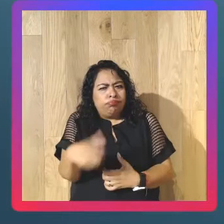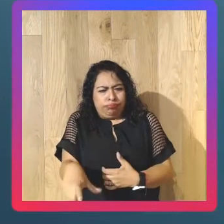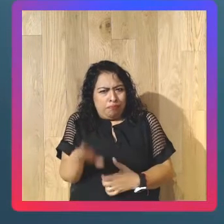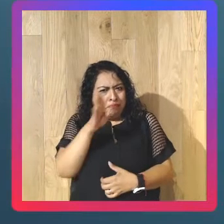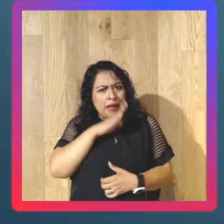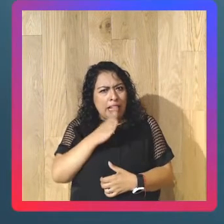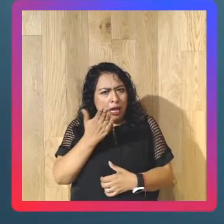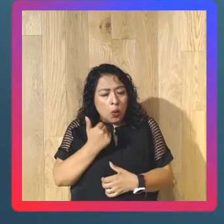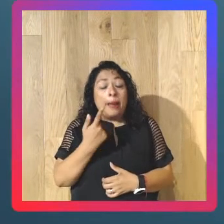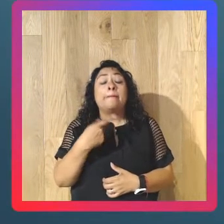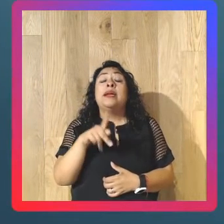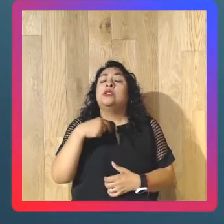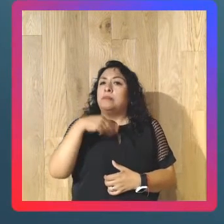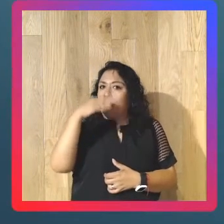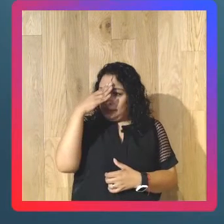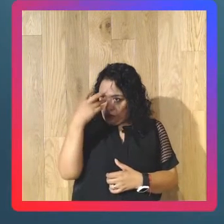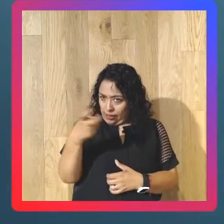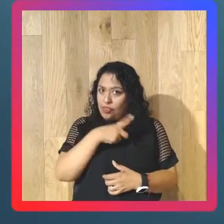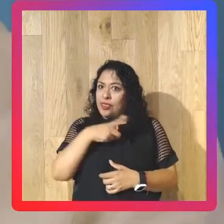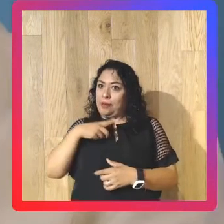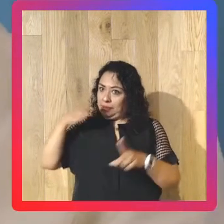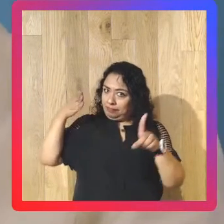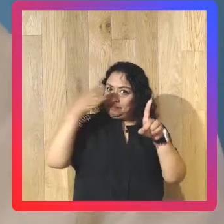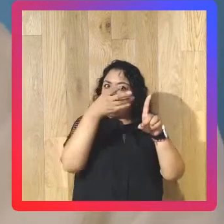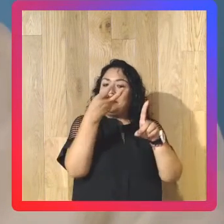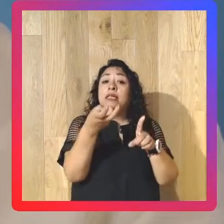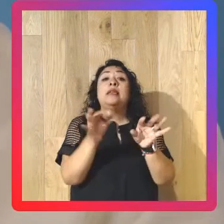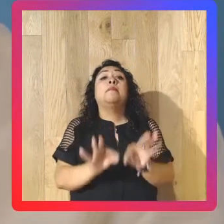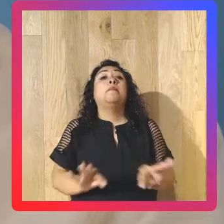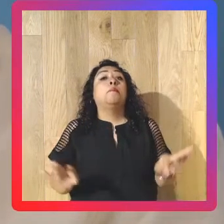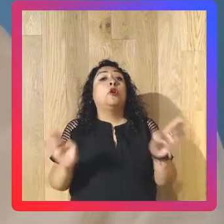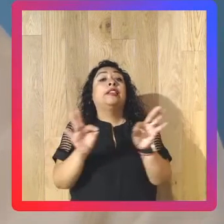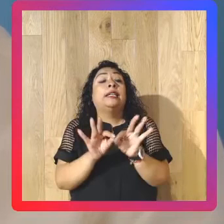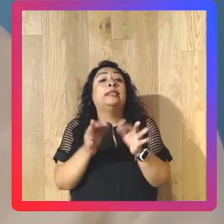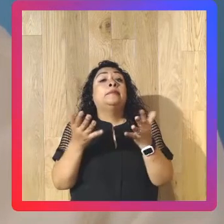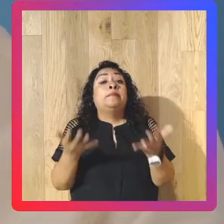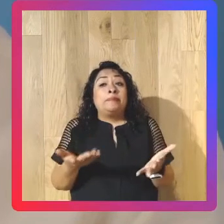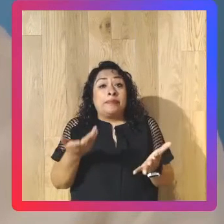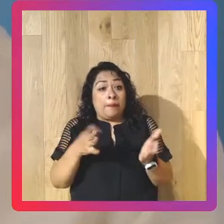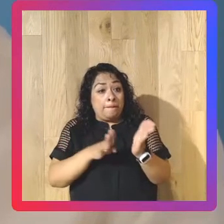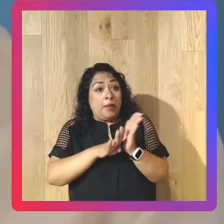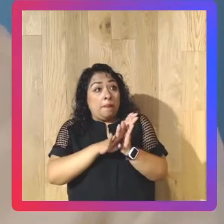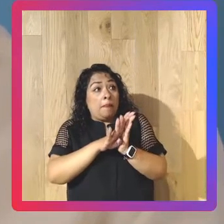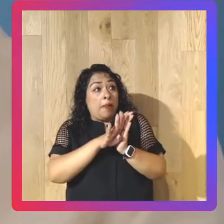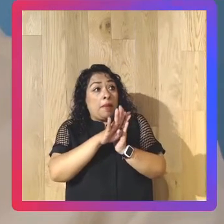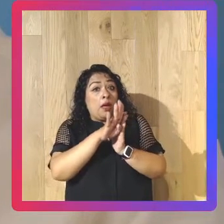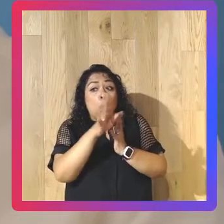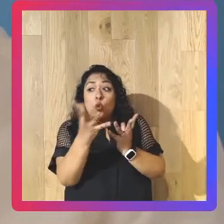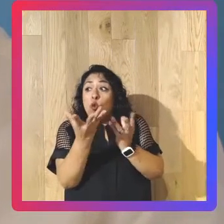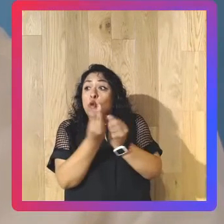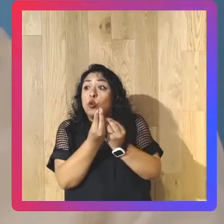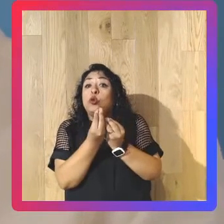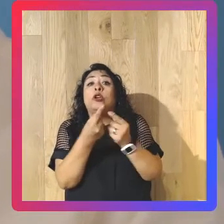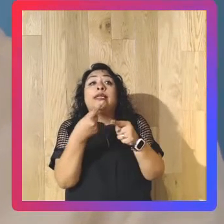hecho, creemos que es parte de su vocación, pero lo importante es que ese crecimiento se dé junto